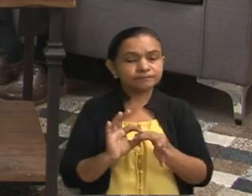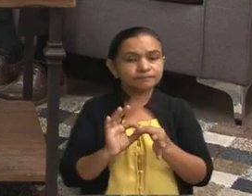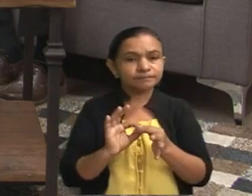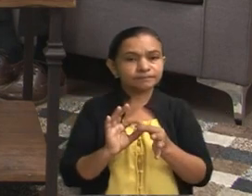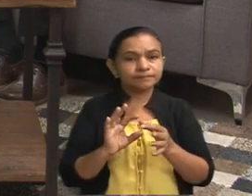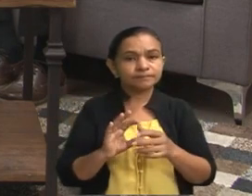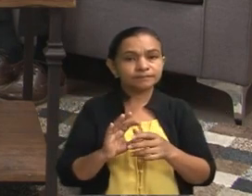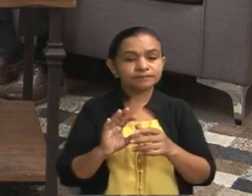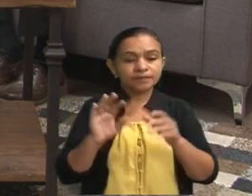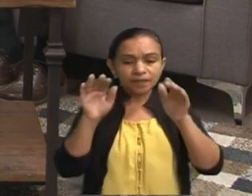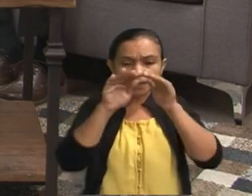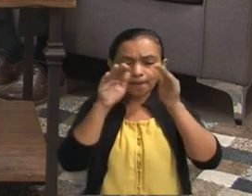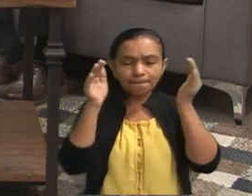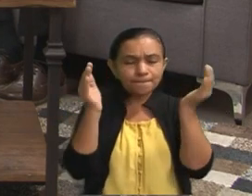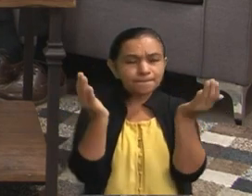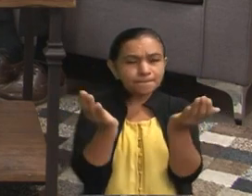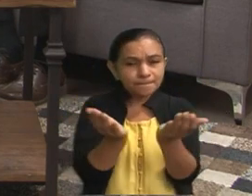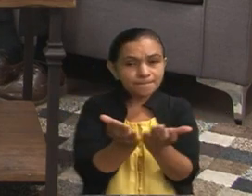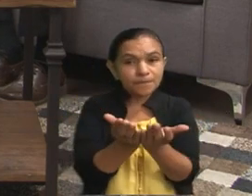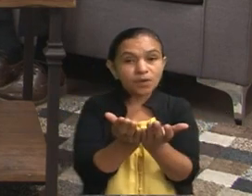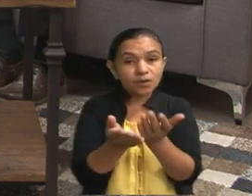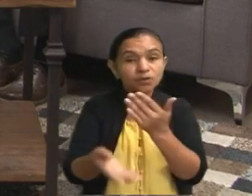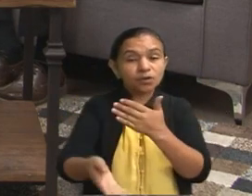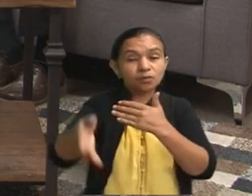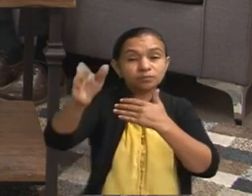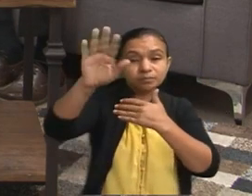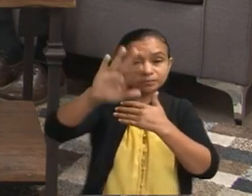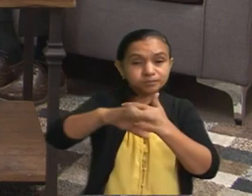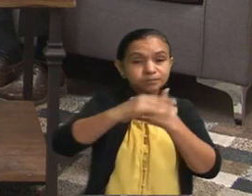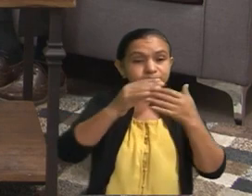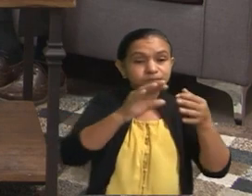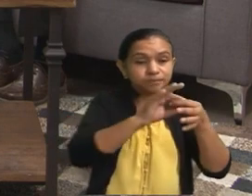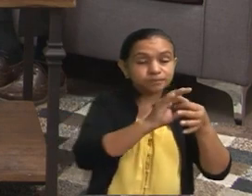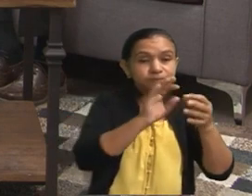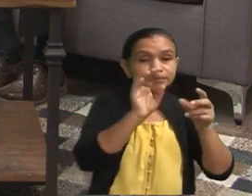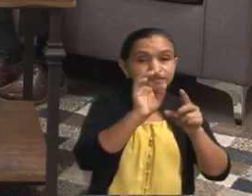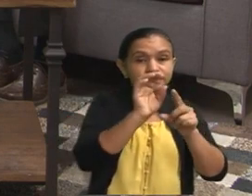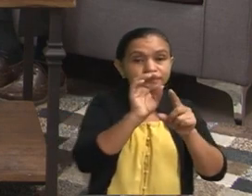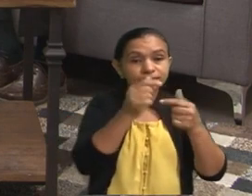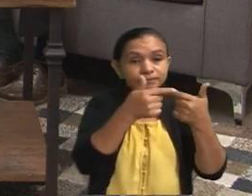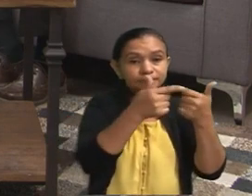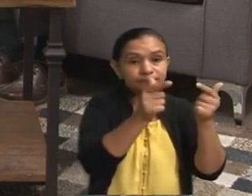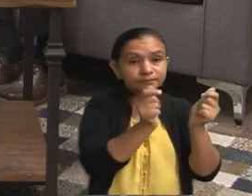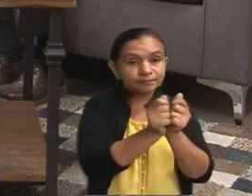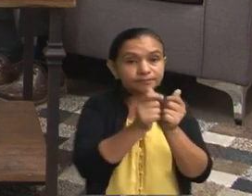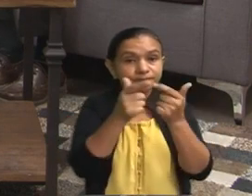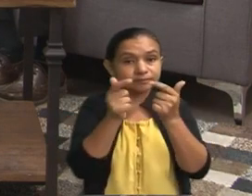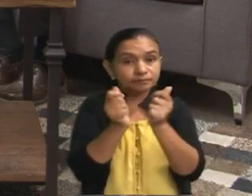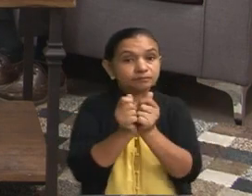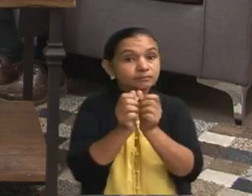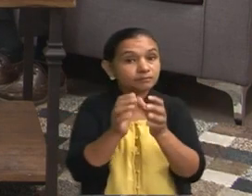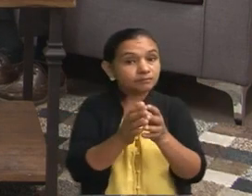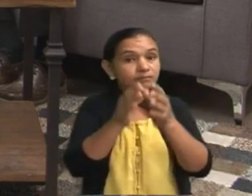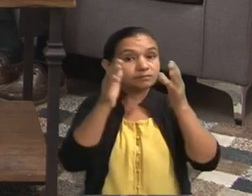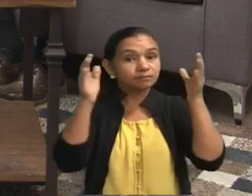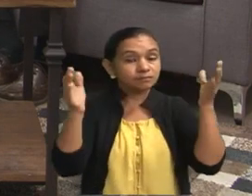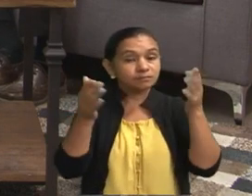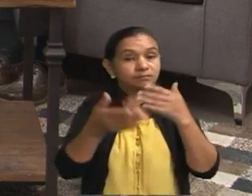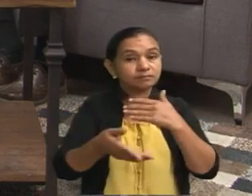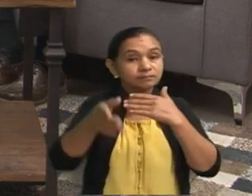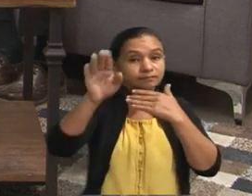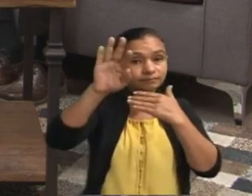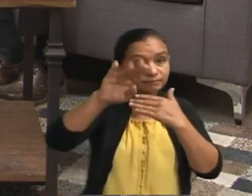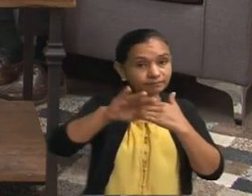A nivel global hay tsunamis organizados por los centros grandes de alerta de tsunami.